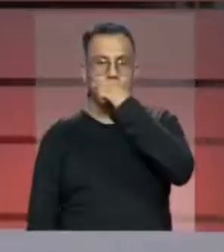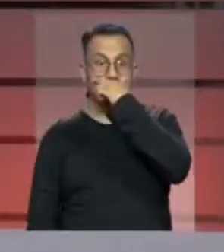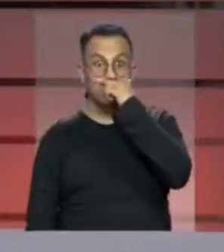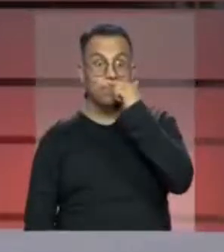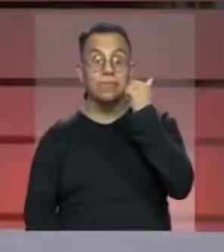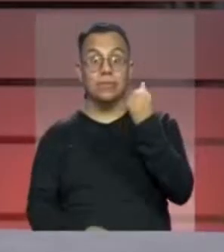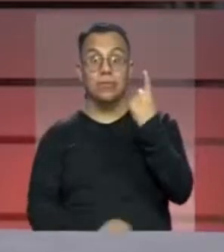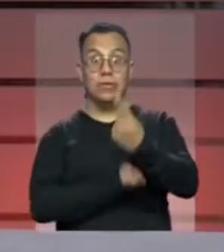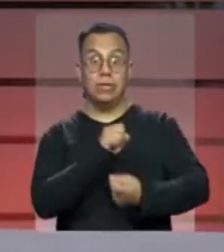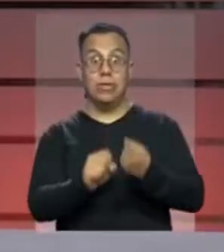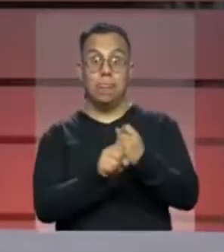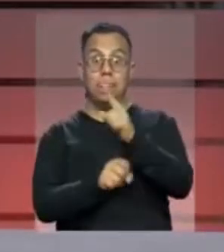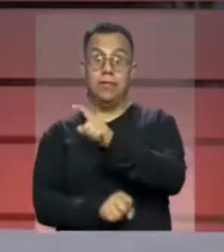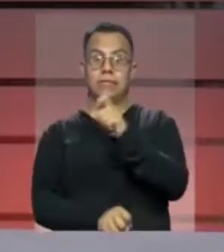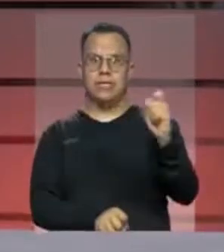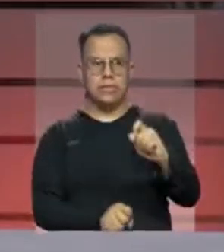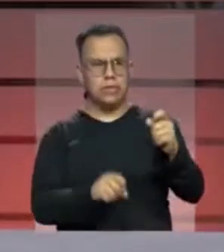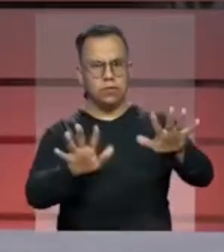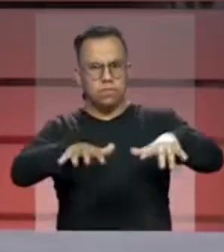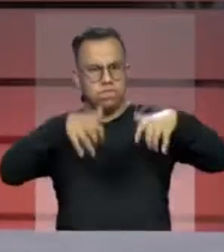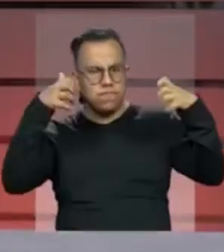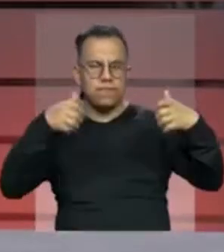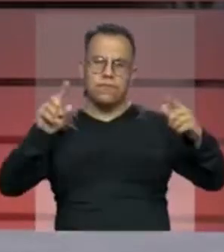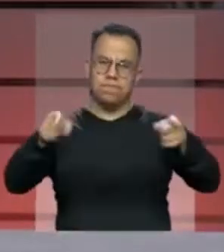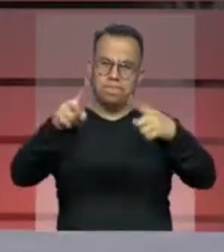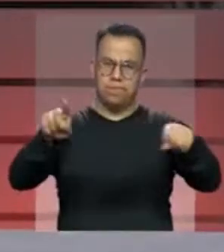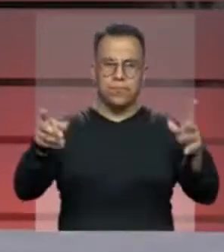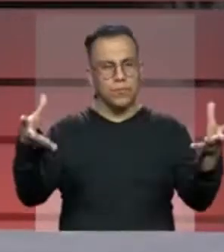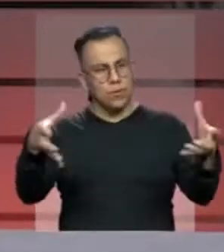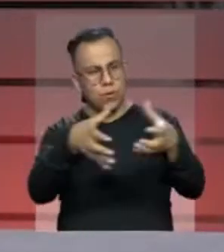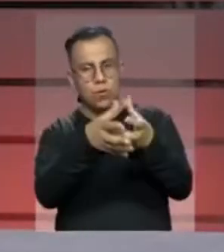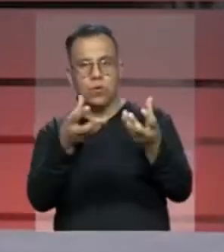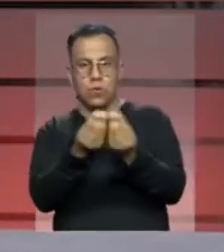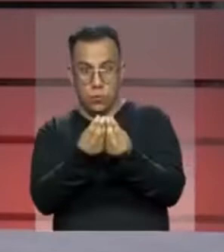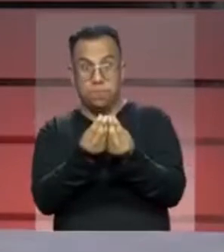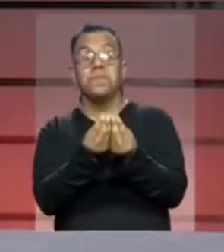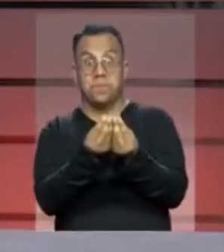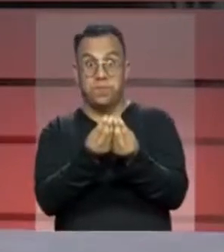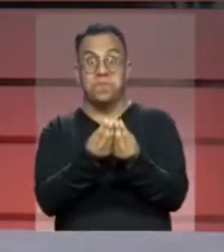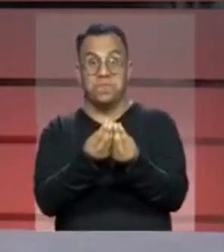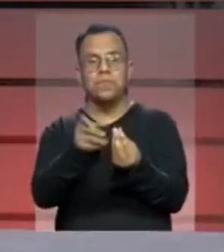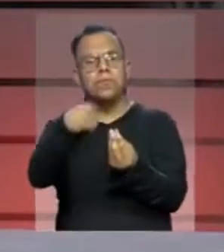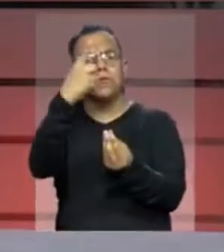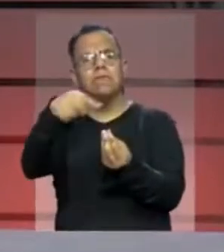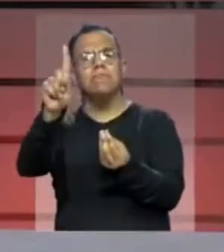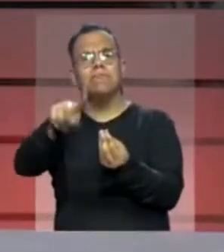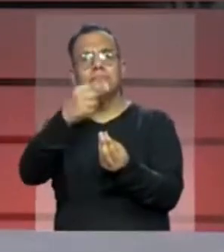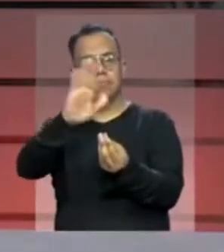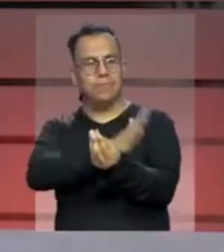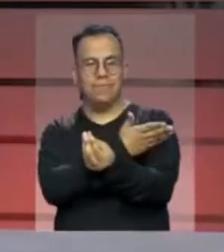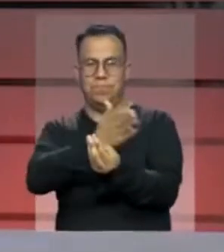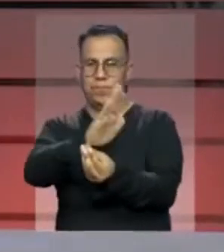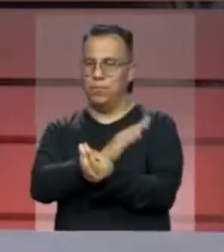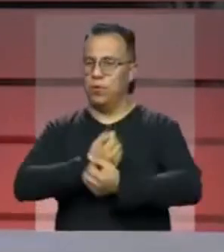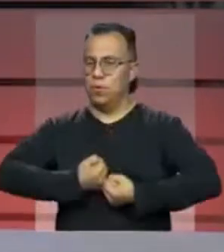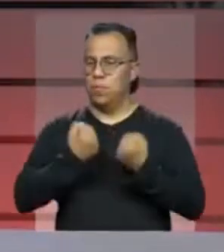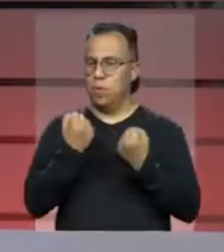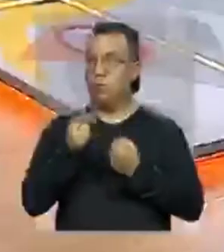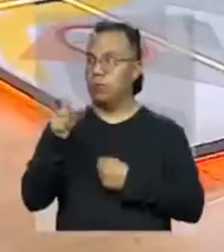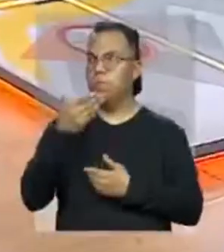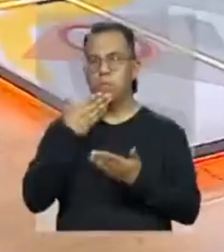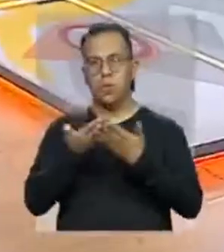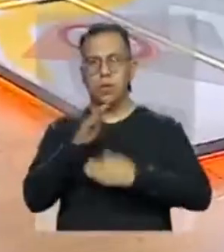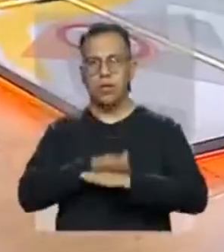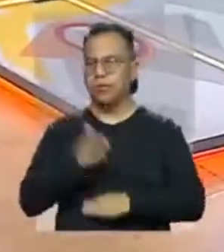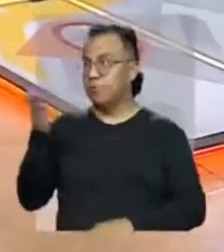Este año, a través de 600 conciertos, hemos sido testigos de la acogida de nuestra Orquesta Filarmónica en las localidades de Bogotá. Jorge Arroyo, muy